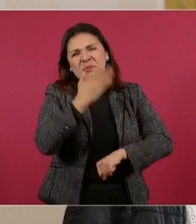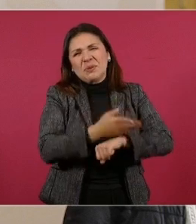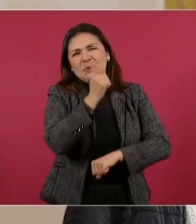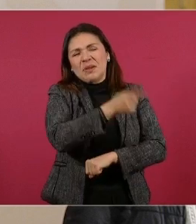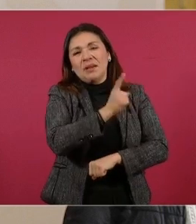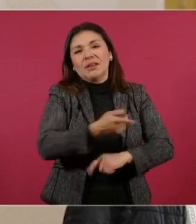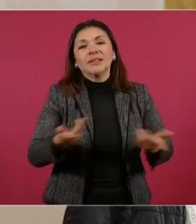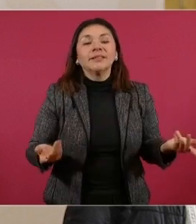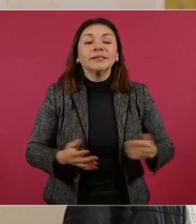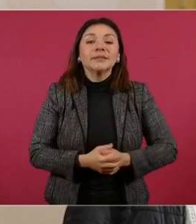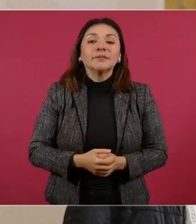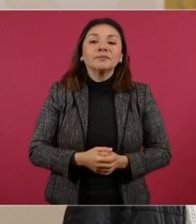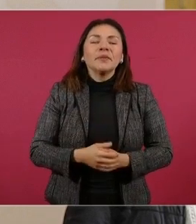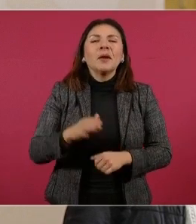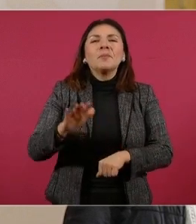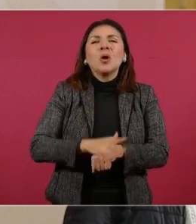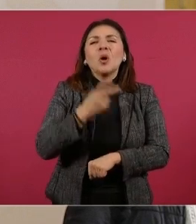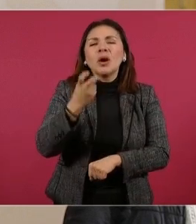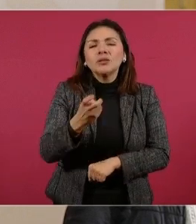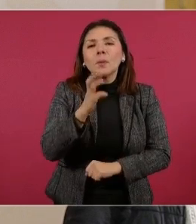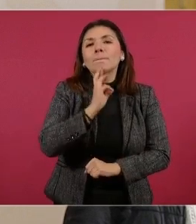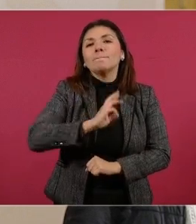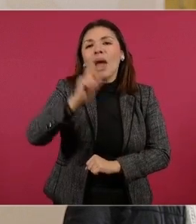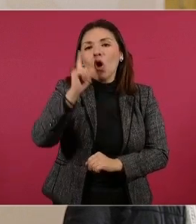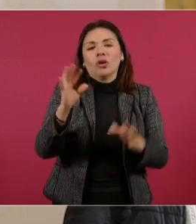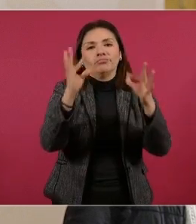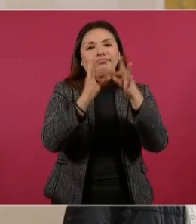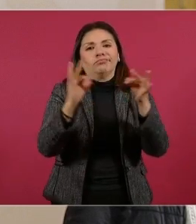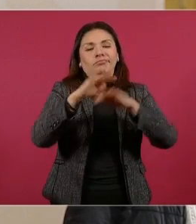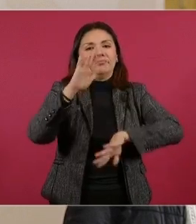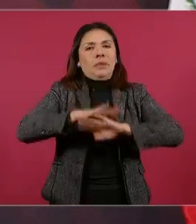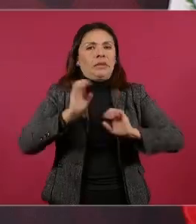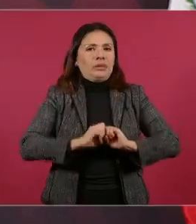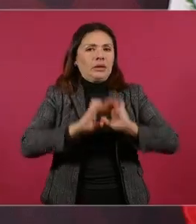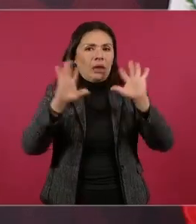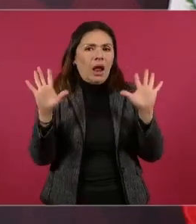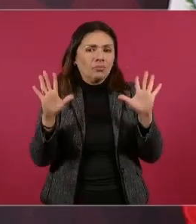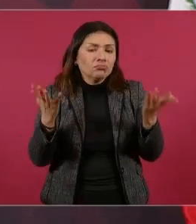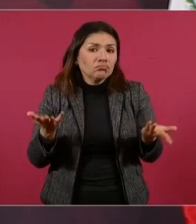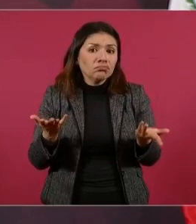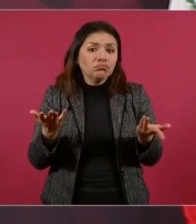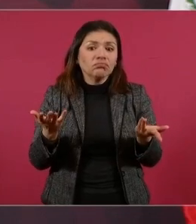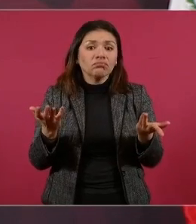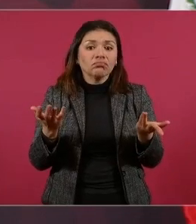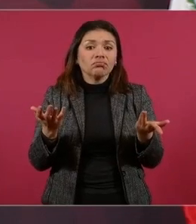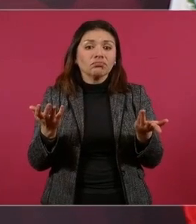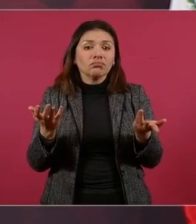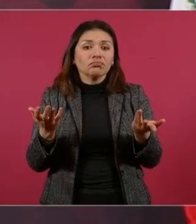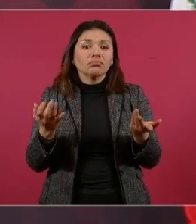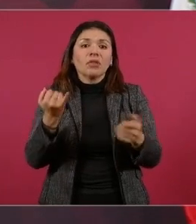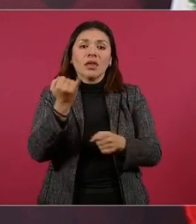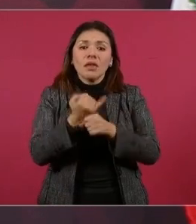eso es mejor aclarar eh